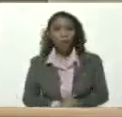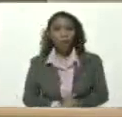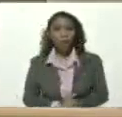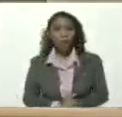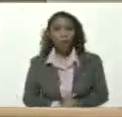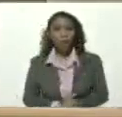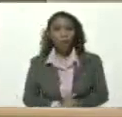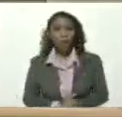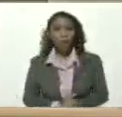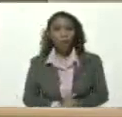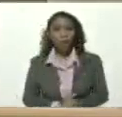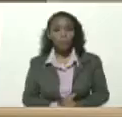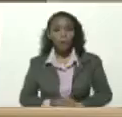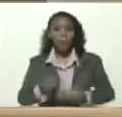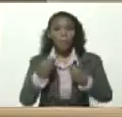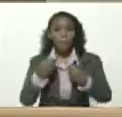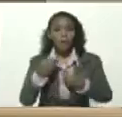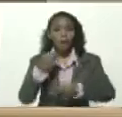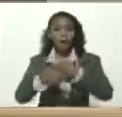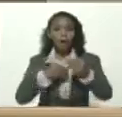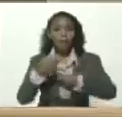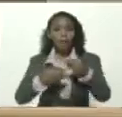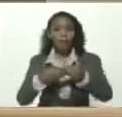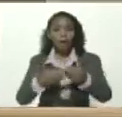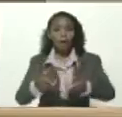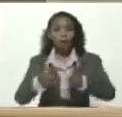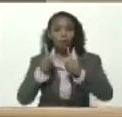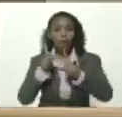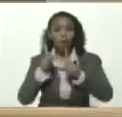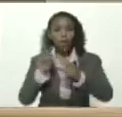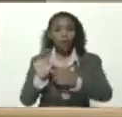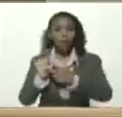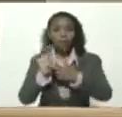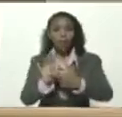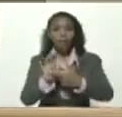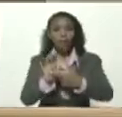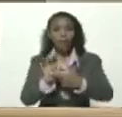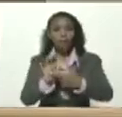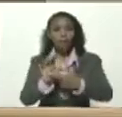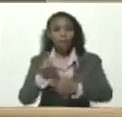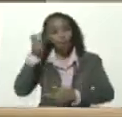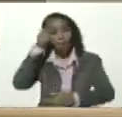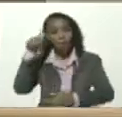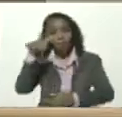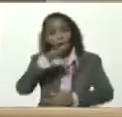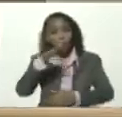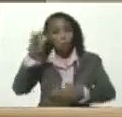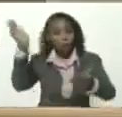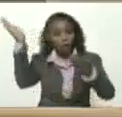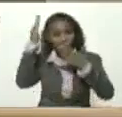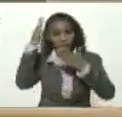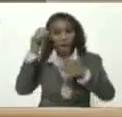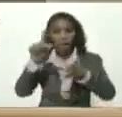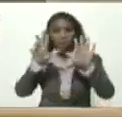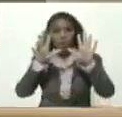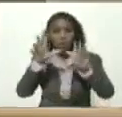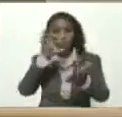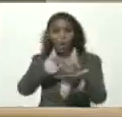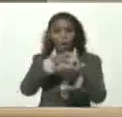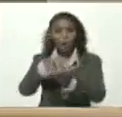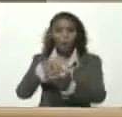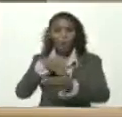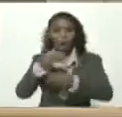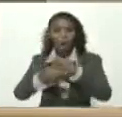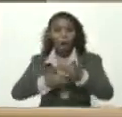Para designar las autoridades, los representantes que los pueblos indígenas designarán en 8 estados, ¿cierto?, ¿verdad?